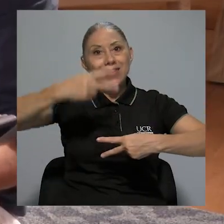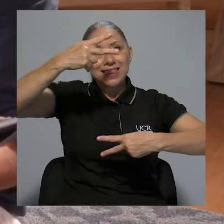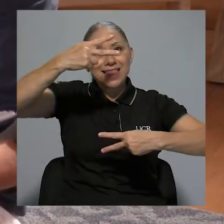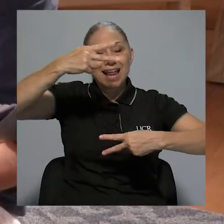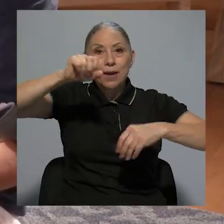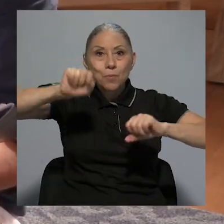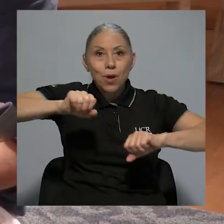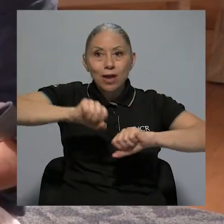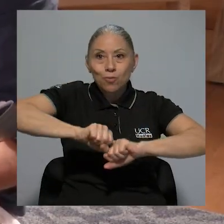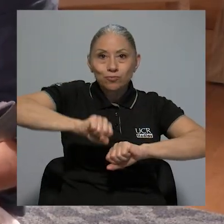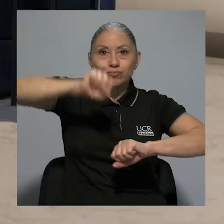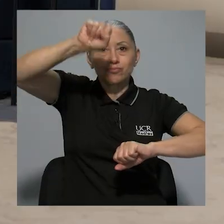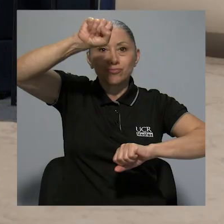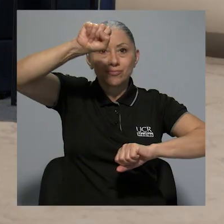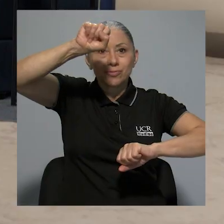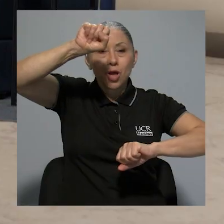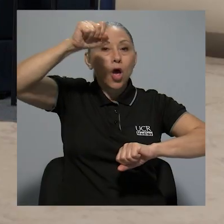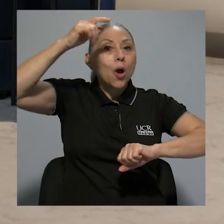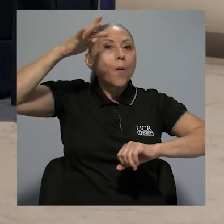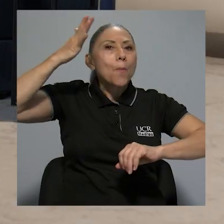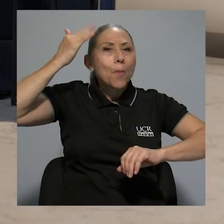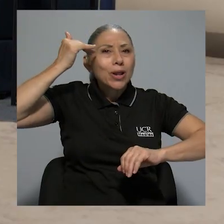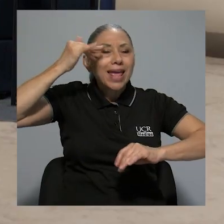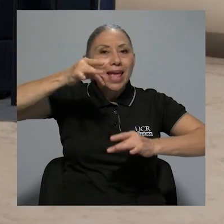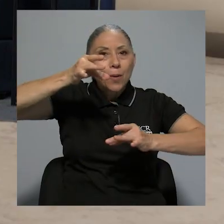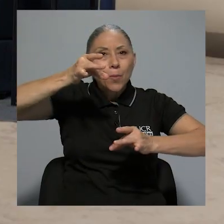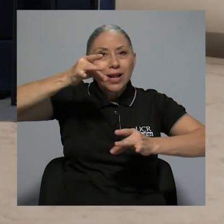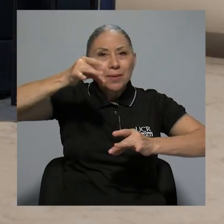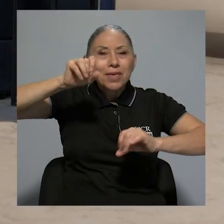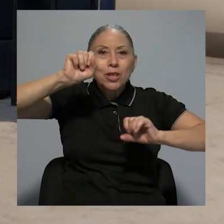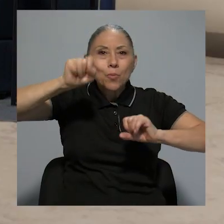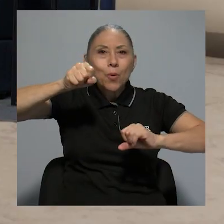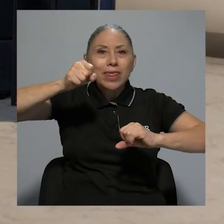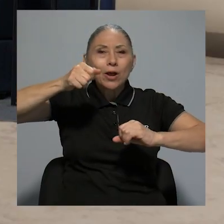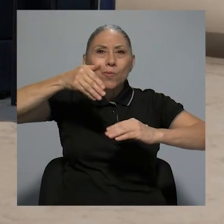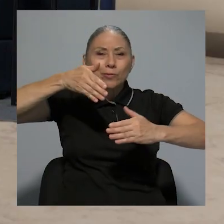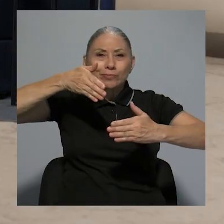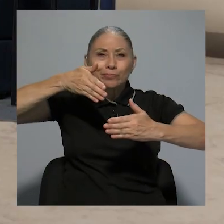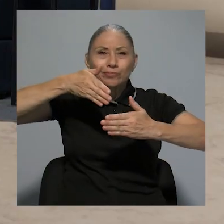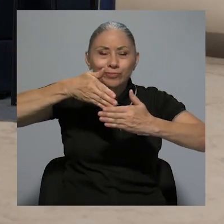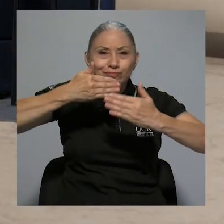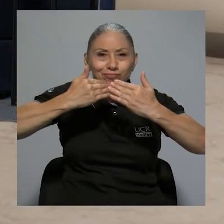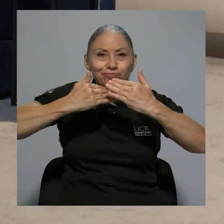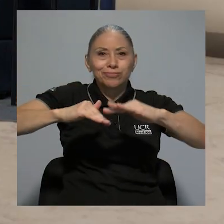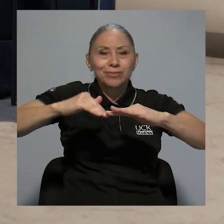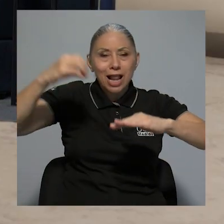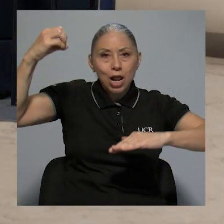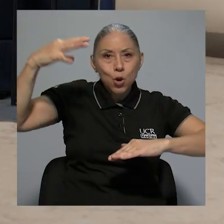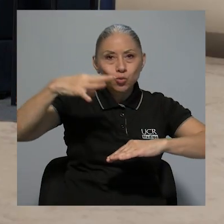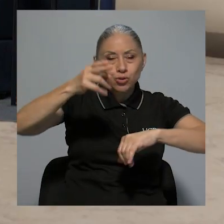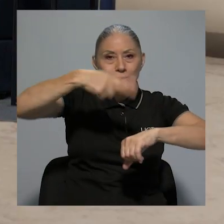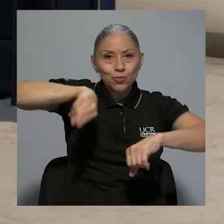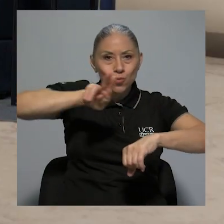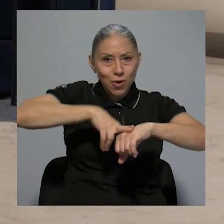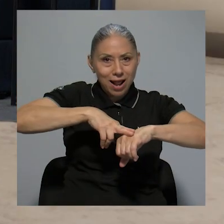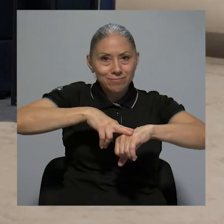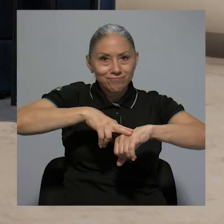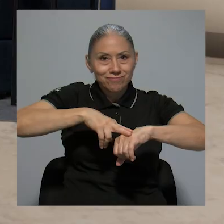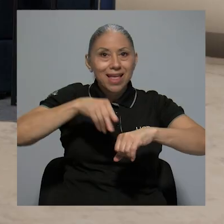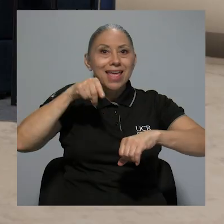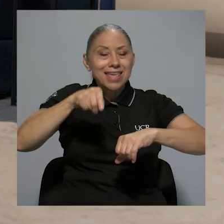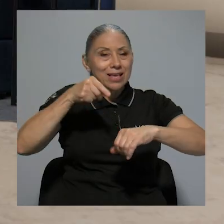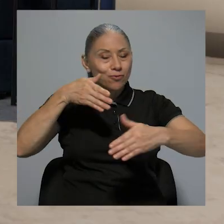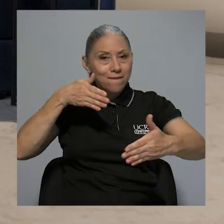de la radiación que es importante igual para los ojos. Entonces, esto también ha sido una cosa que hemos visto a nivel